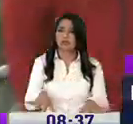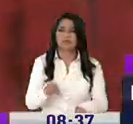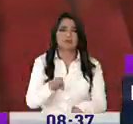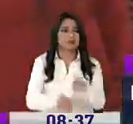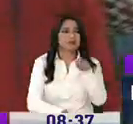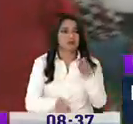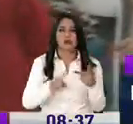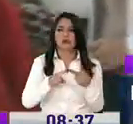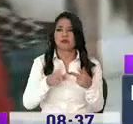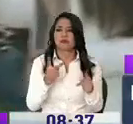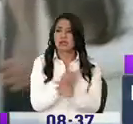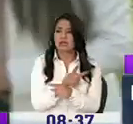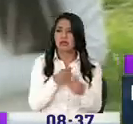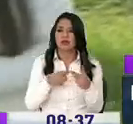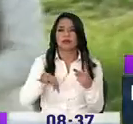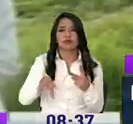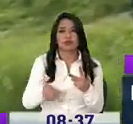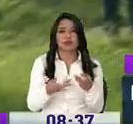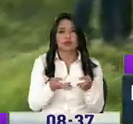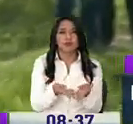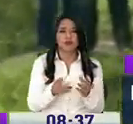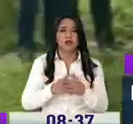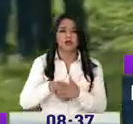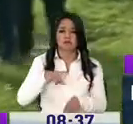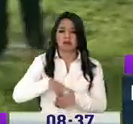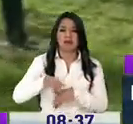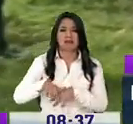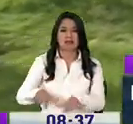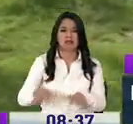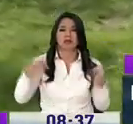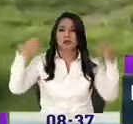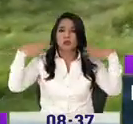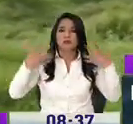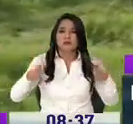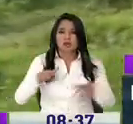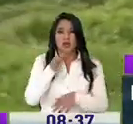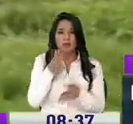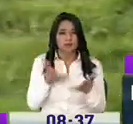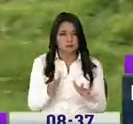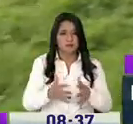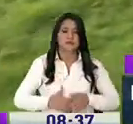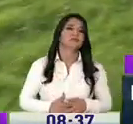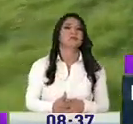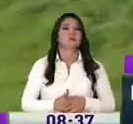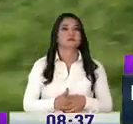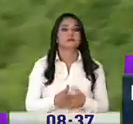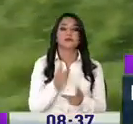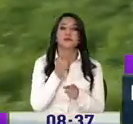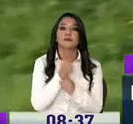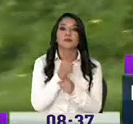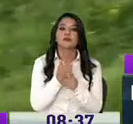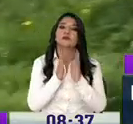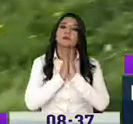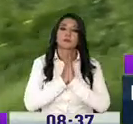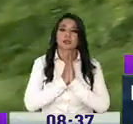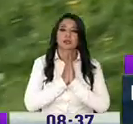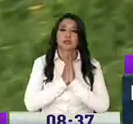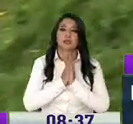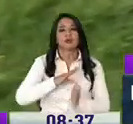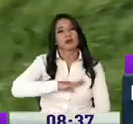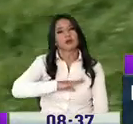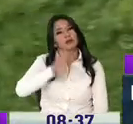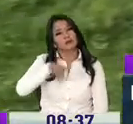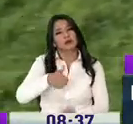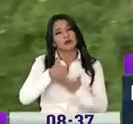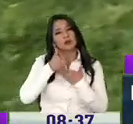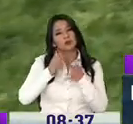delincuencia, se han robado las seguridades, son urinarios porque no hay luz ni agua. Entonces quisiéramos pedir al señor alcalde que por favor nos ayude con esto,